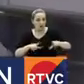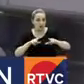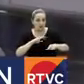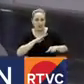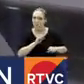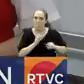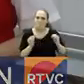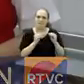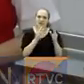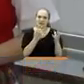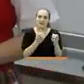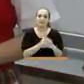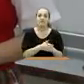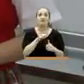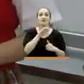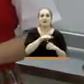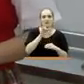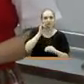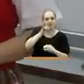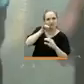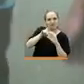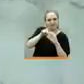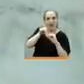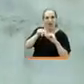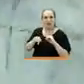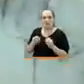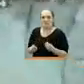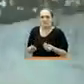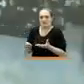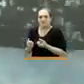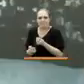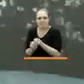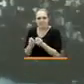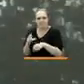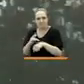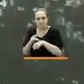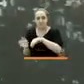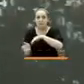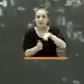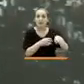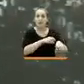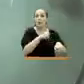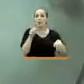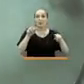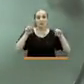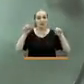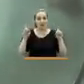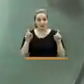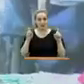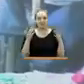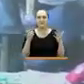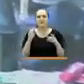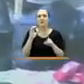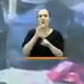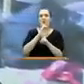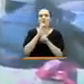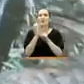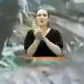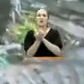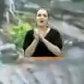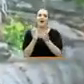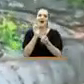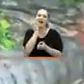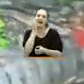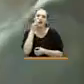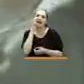superindustria asesorará y apoyará a los estudiantes. Bueno, y vamos a cambiar de tema para hablar del paisaje cultural cafetero, porque las